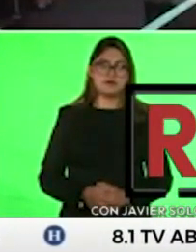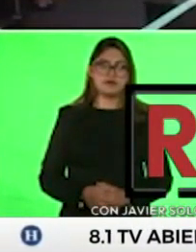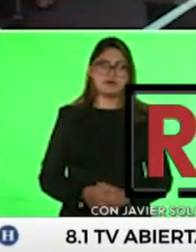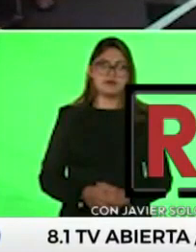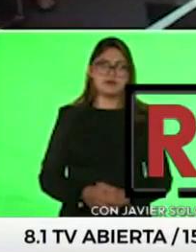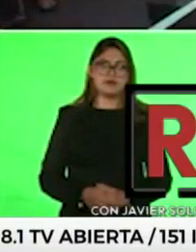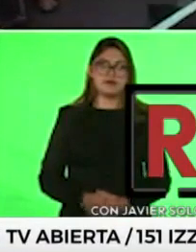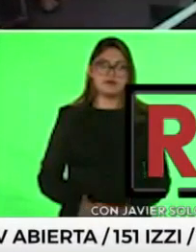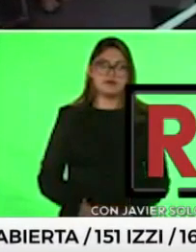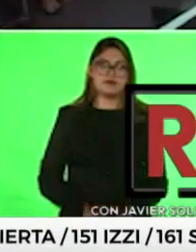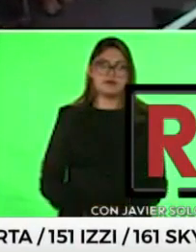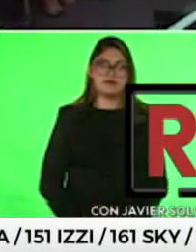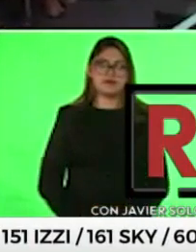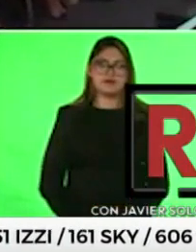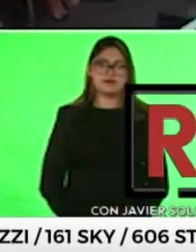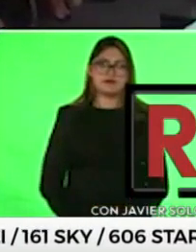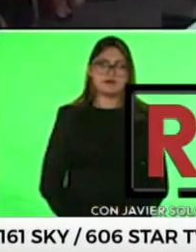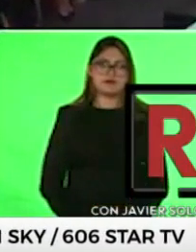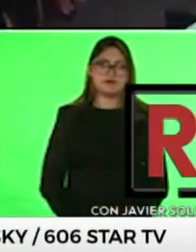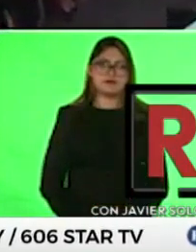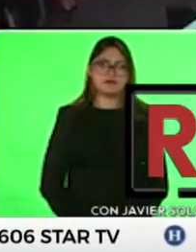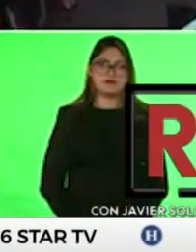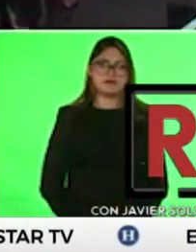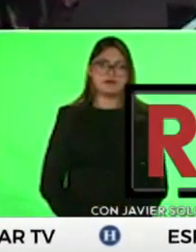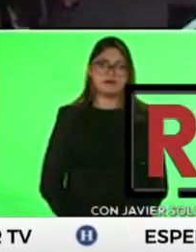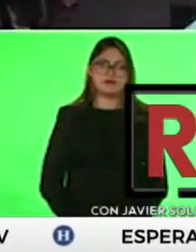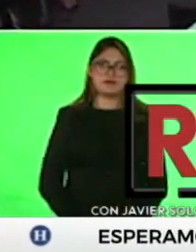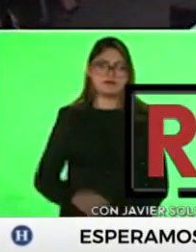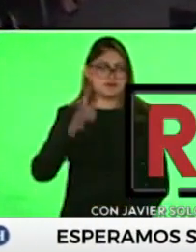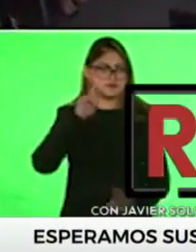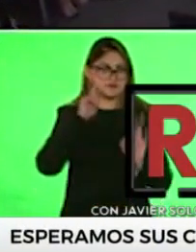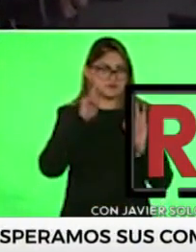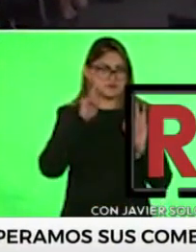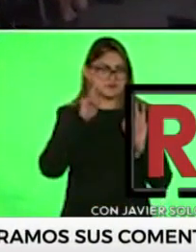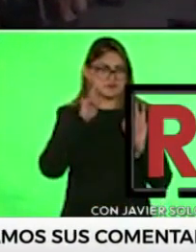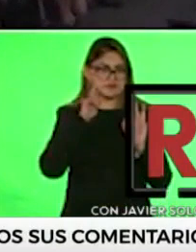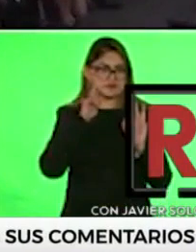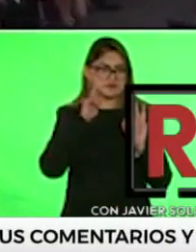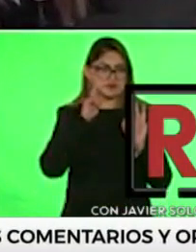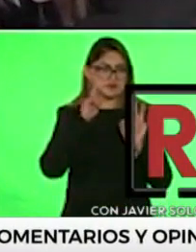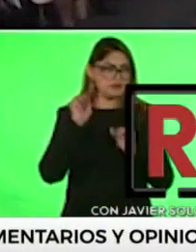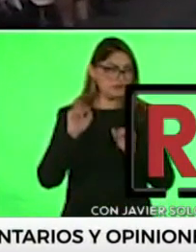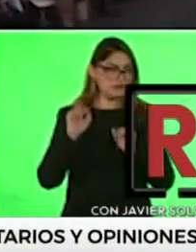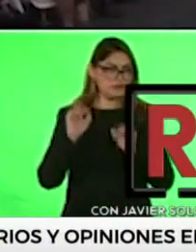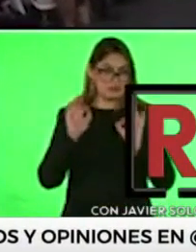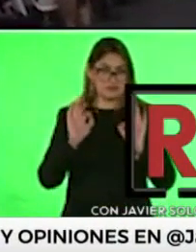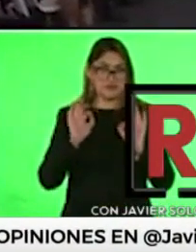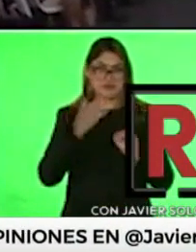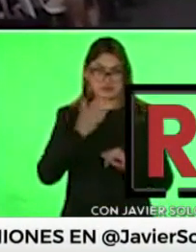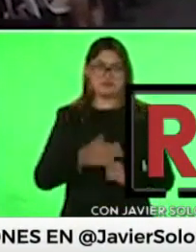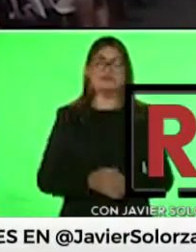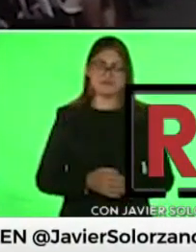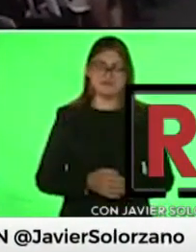Eso está interesante. Segundo punto que me pareció interesante, se está buscando hablar, dialogar. Y en